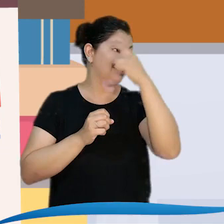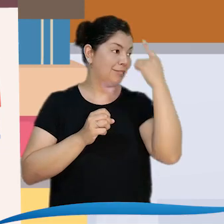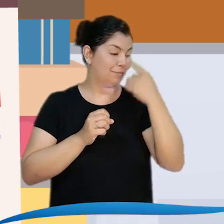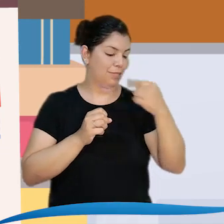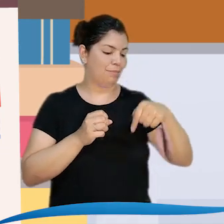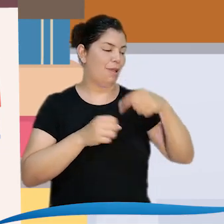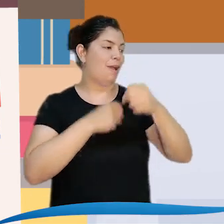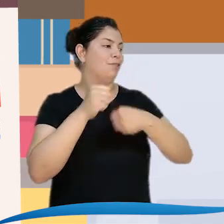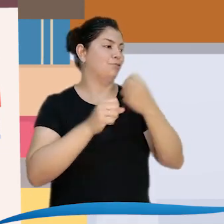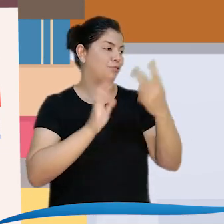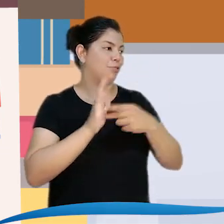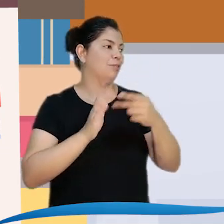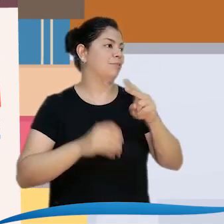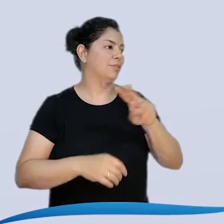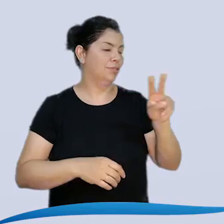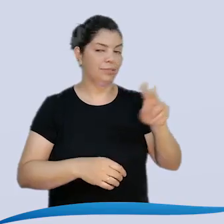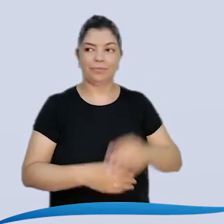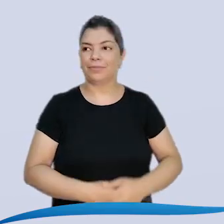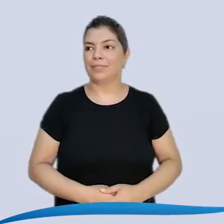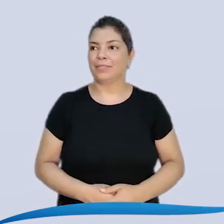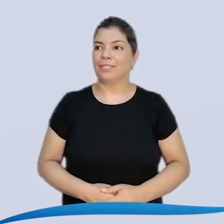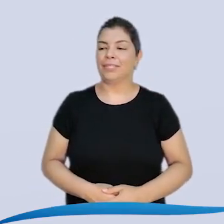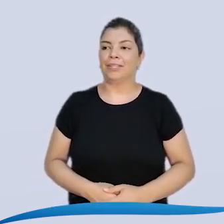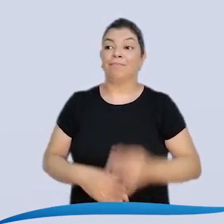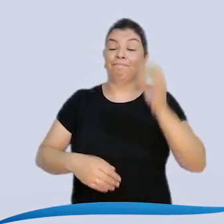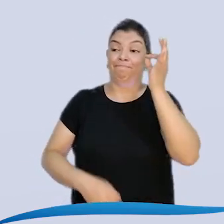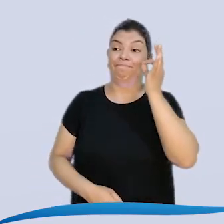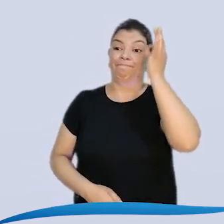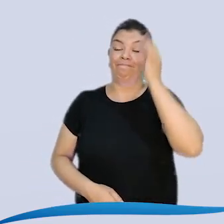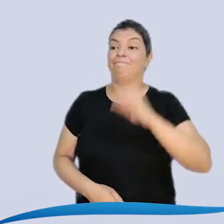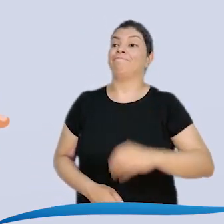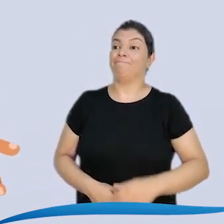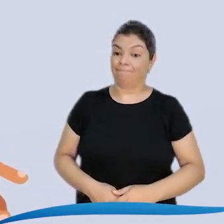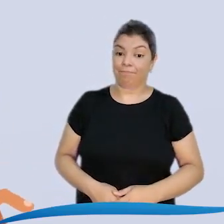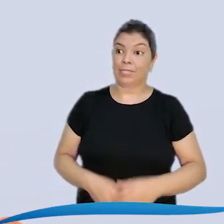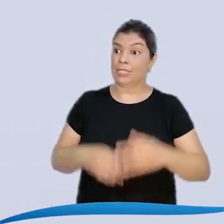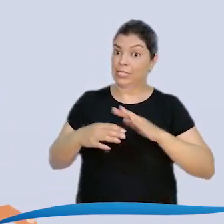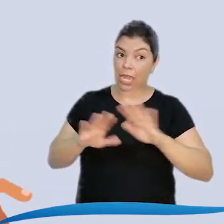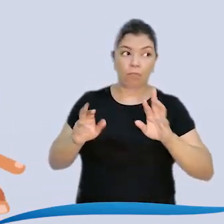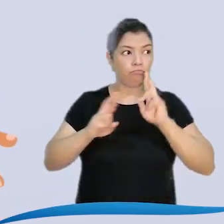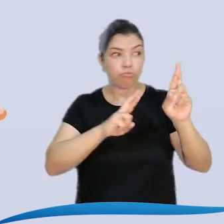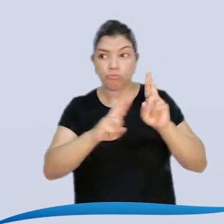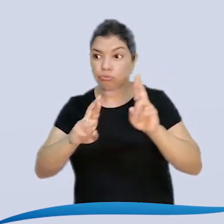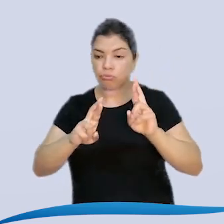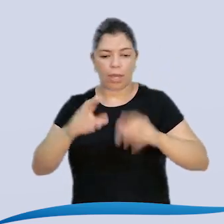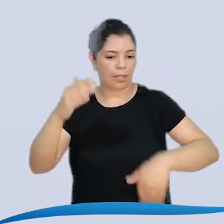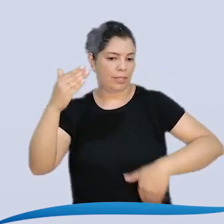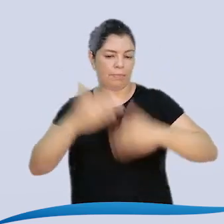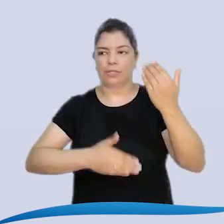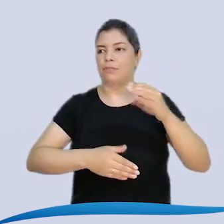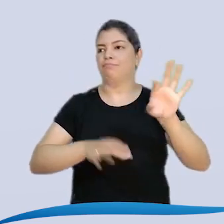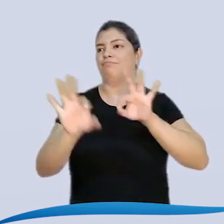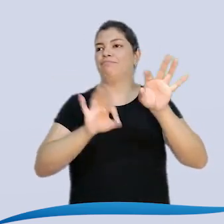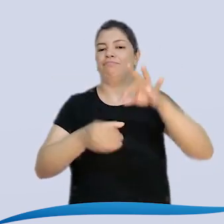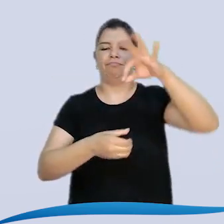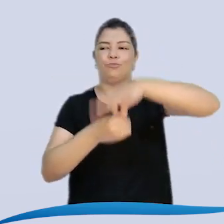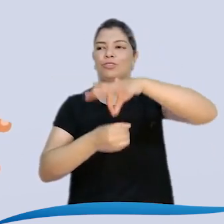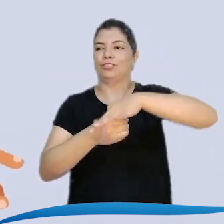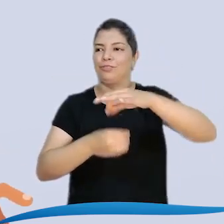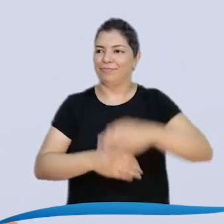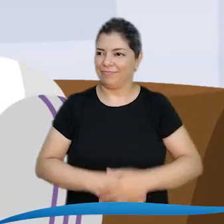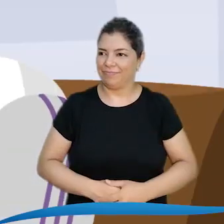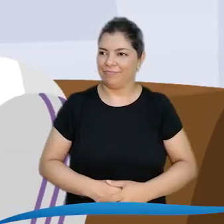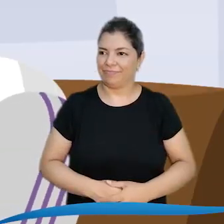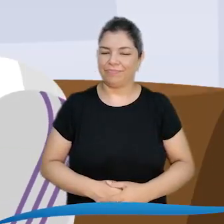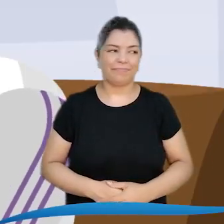13 de septiembre de 2022. Peregrina con voz emocionada. E inmediatamente empezaría la elección de los